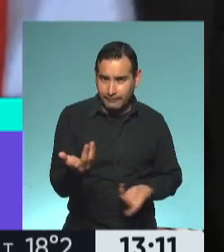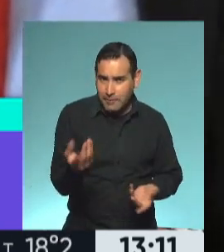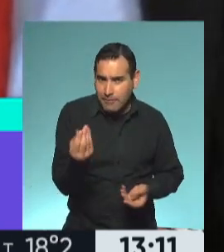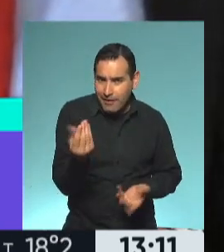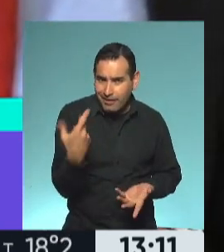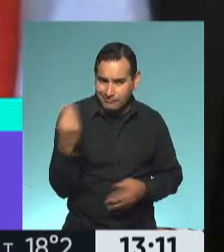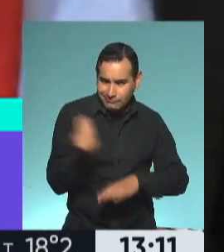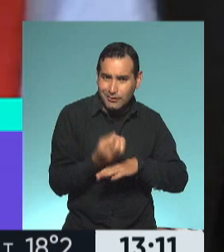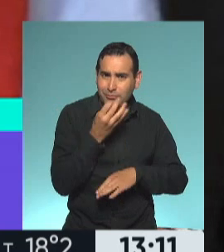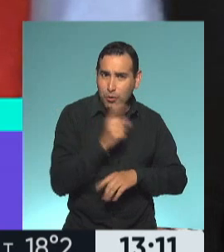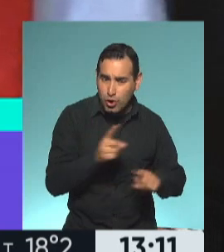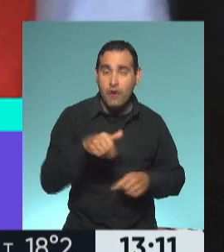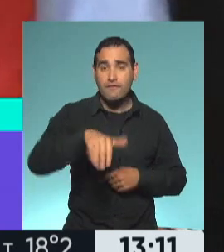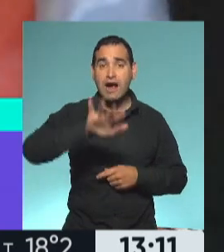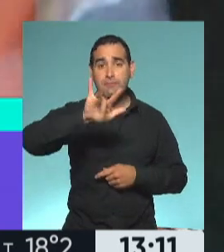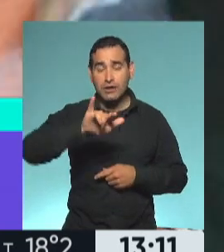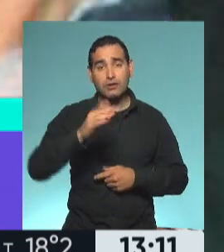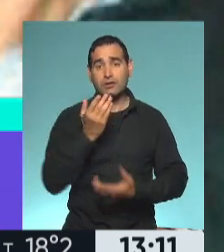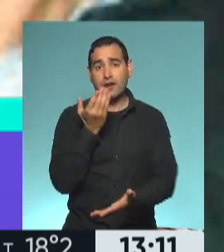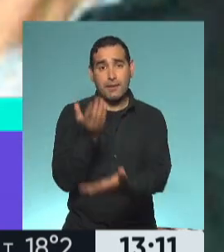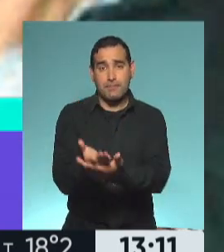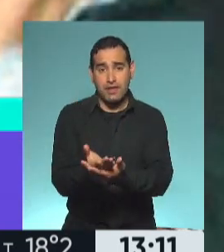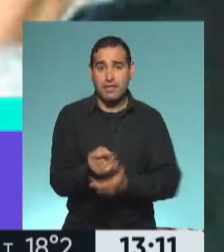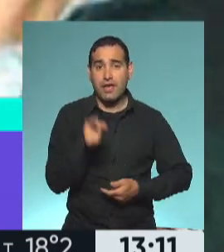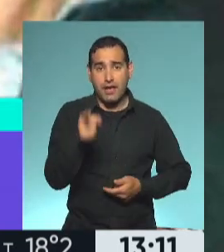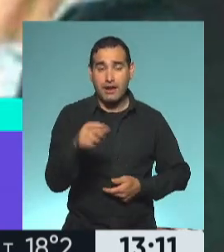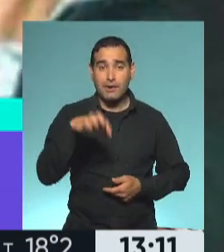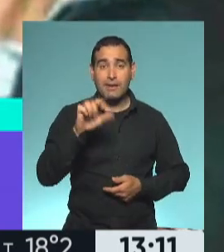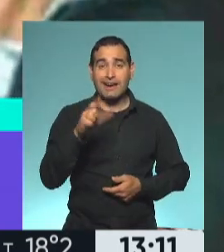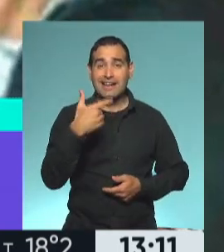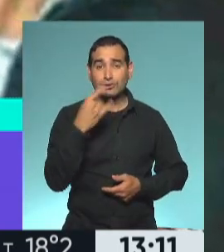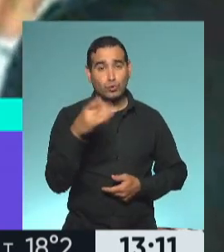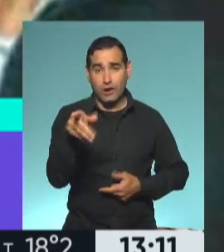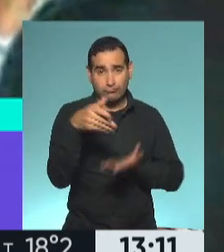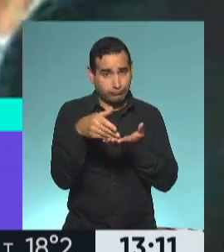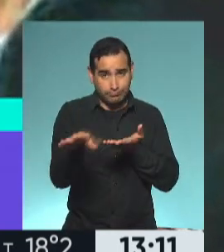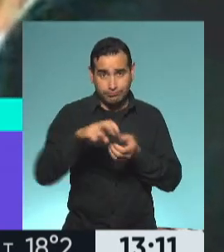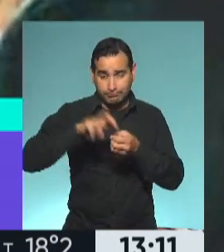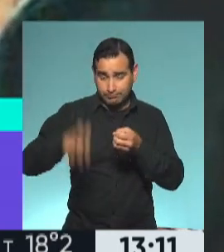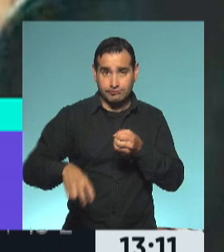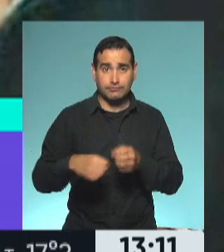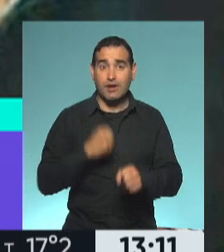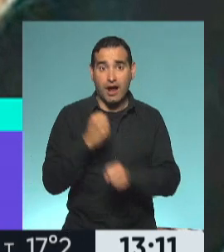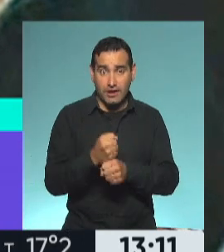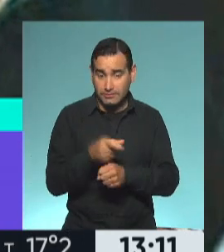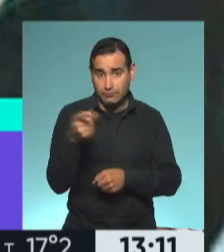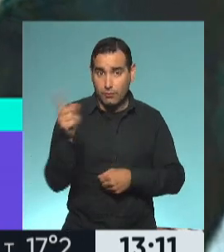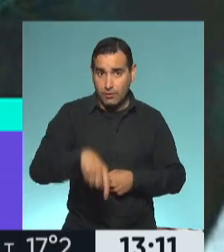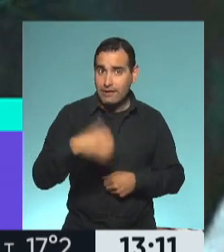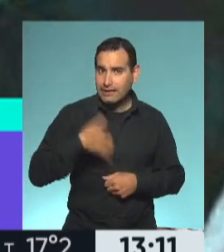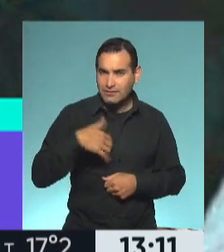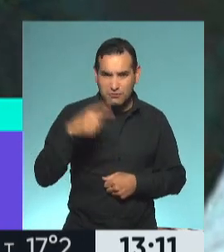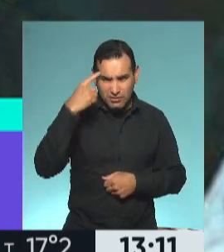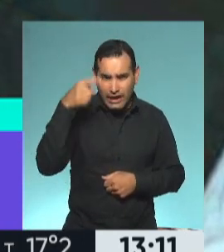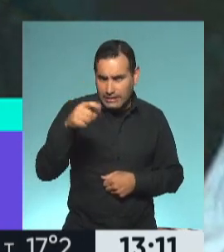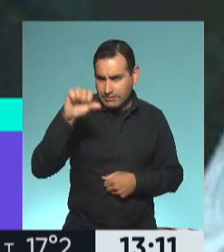indagatoria. El miércoles vamos a pedir la separación del Parlasur hasta tanto abandone su condición de prófugo. Yo creo que es un